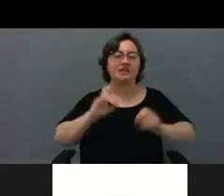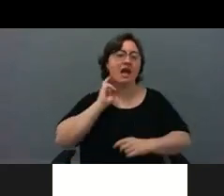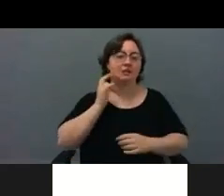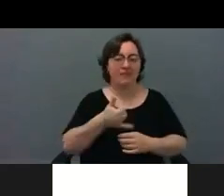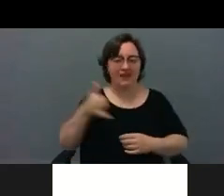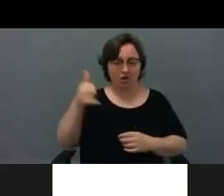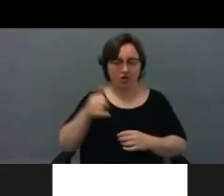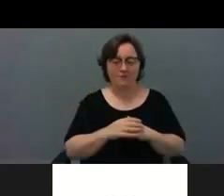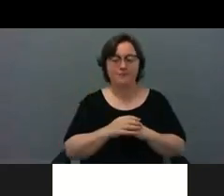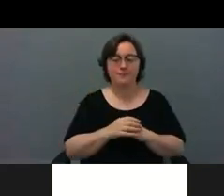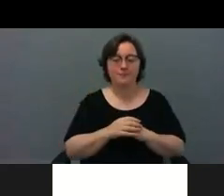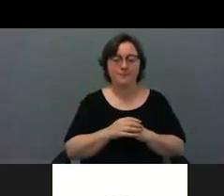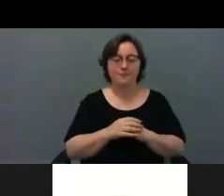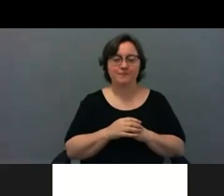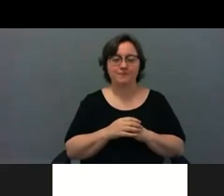Rioja.